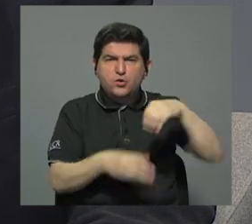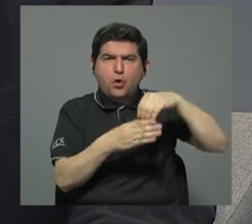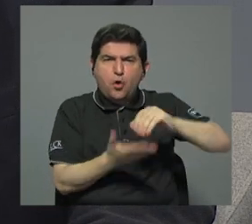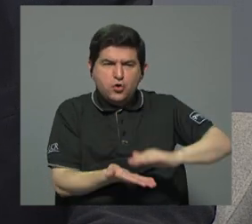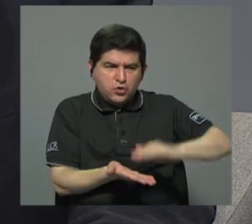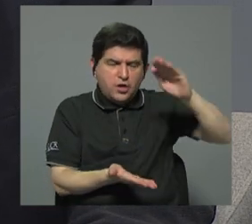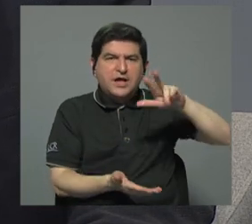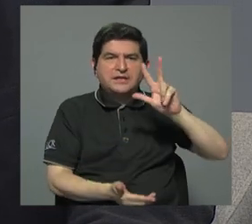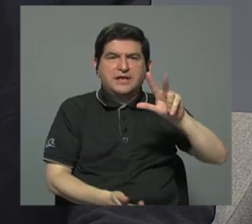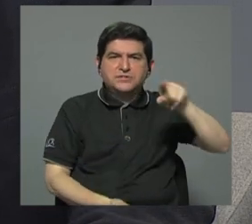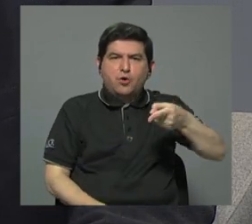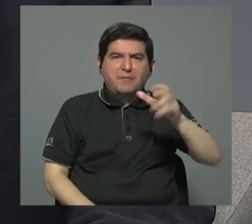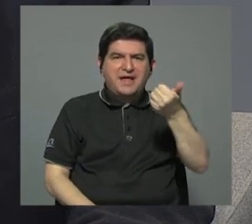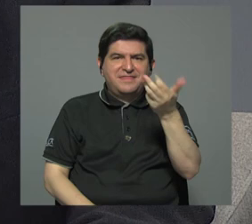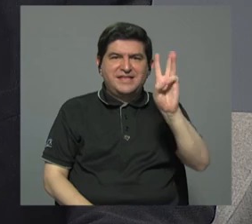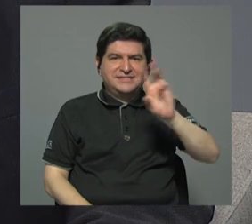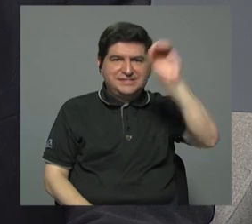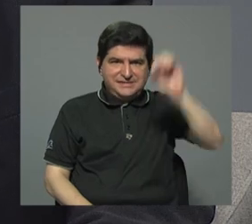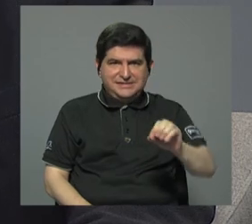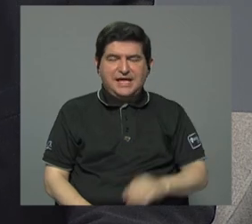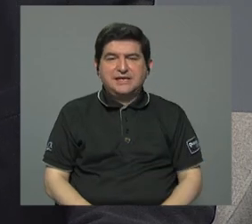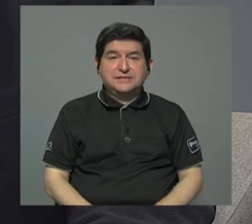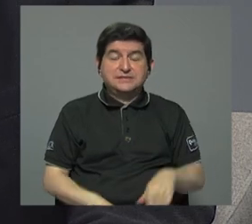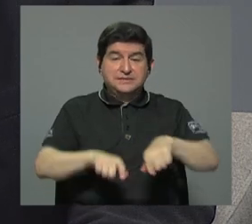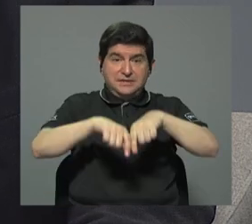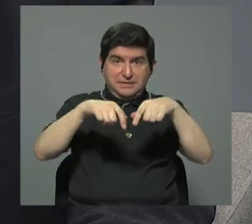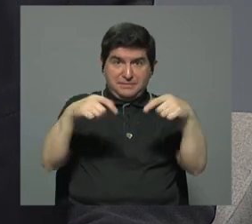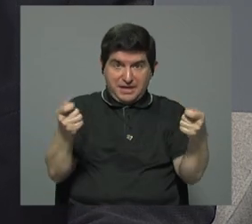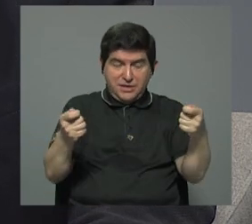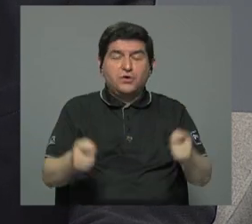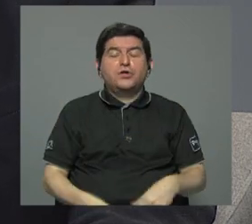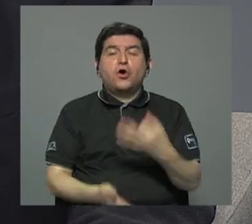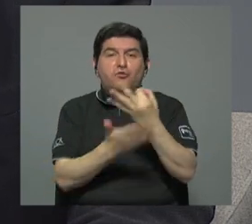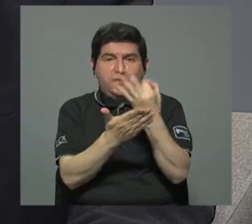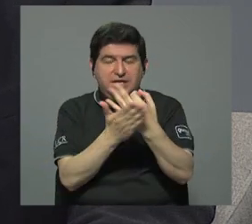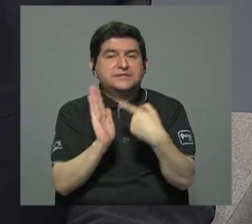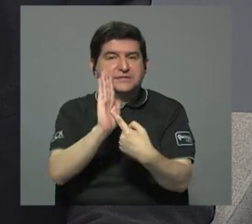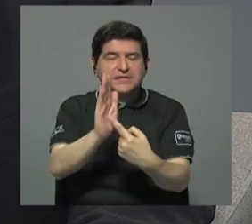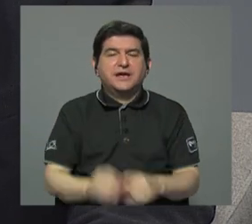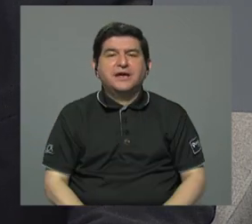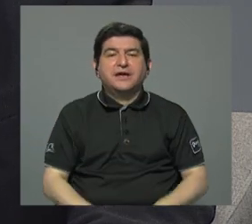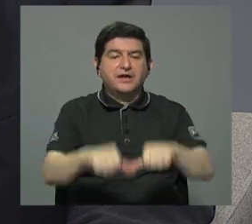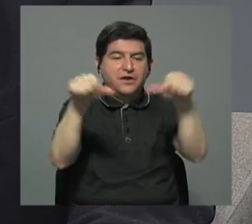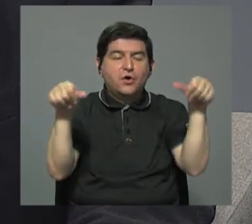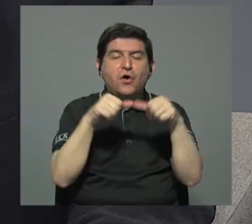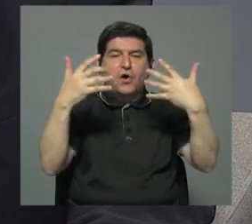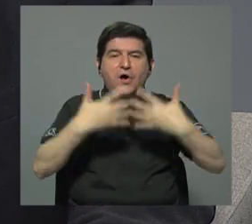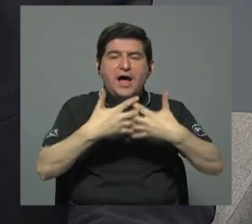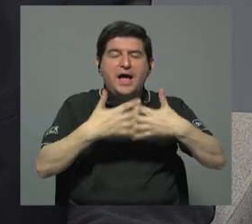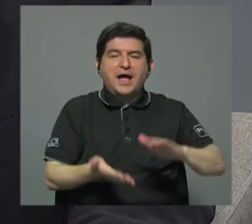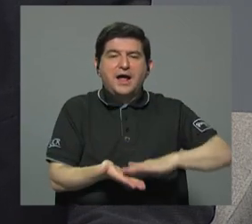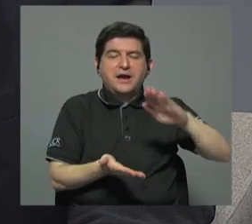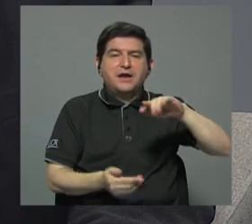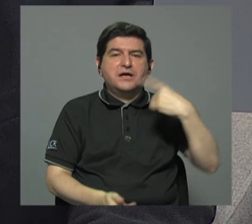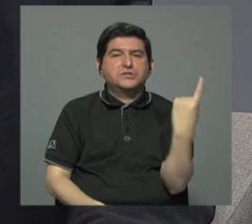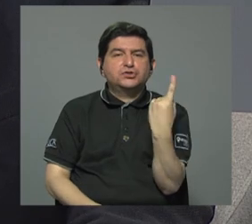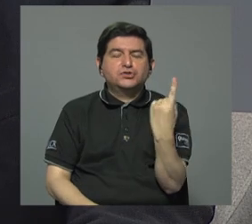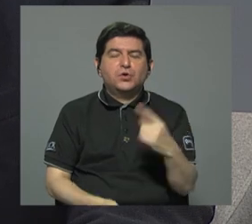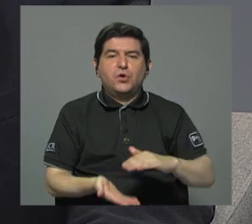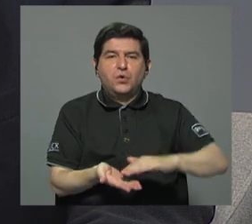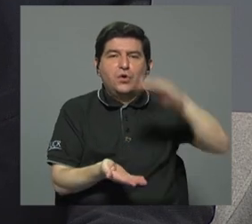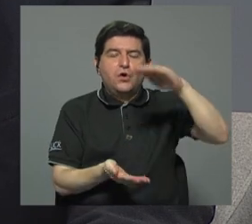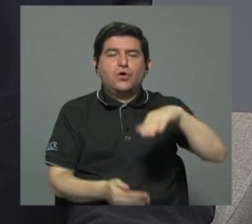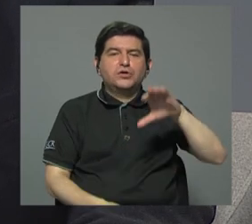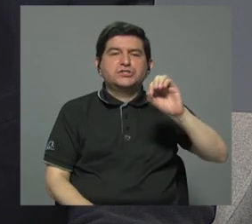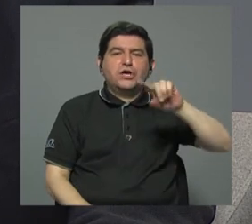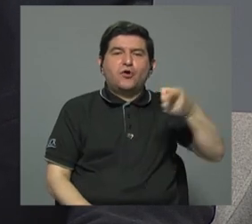contribuciones en 3,16%. Eso es un dato del semanario El Financiero. El aporte del sector empresarial solo creció en un 0,5%.